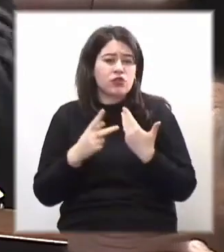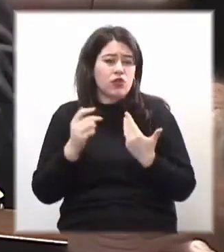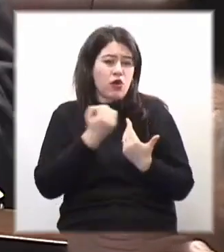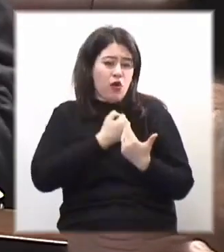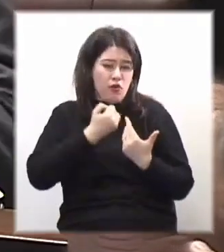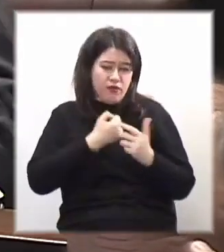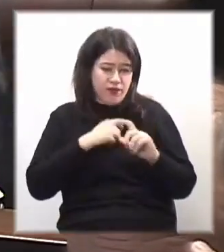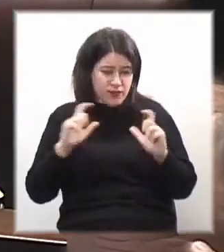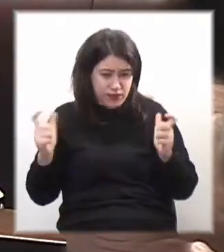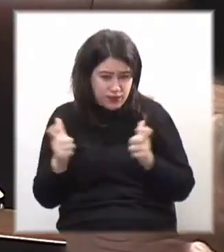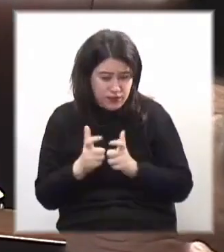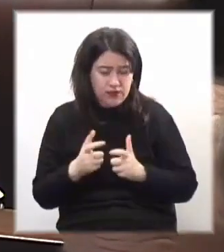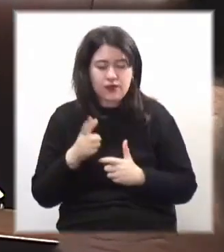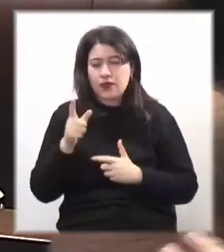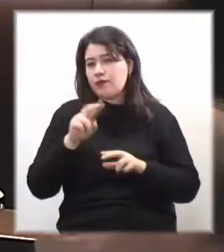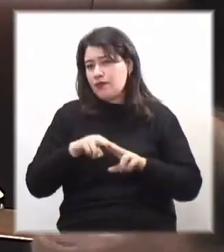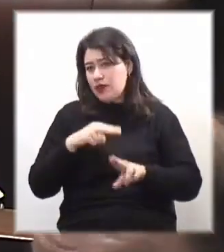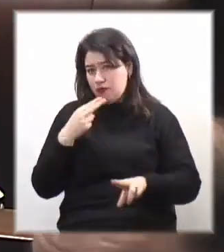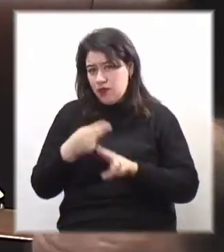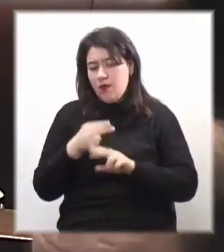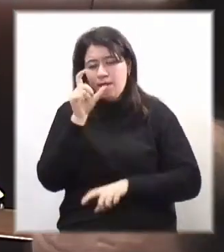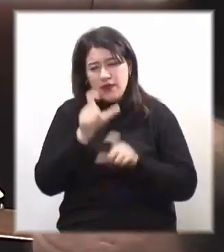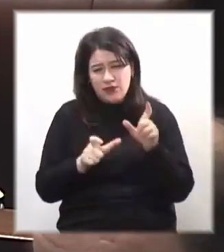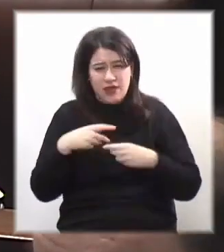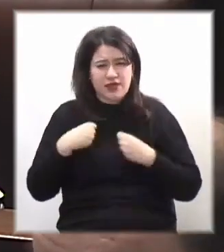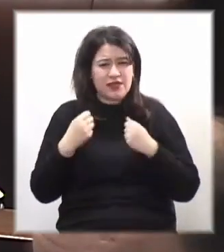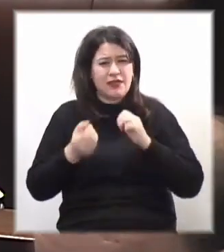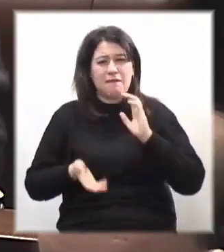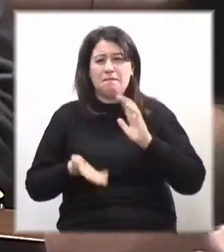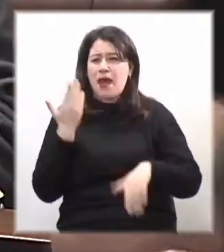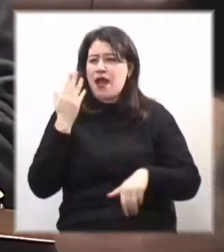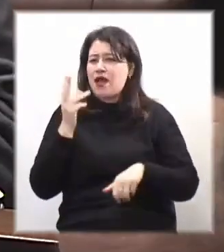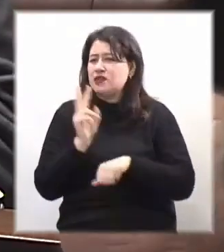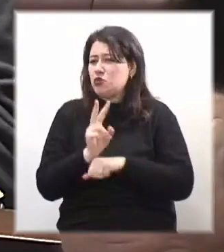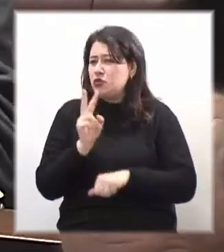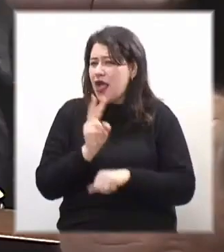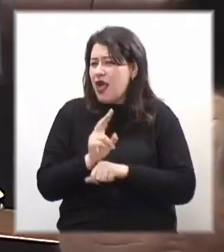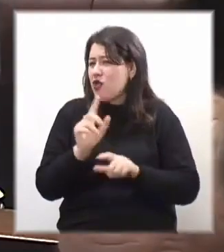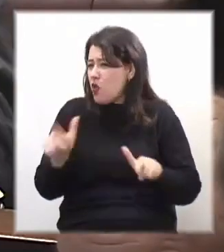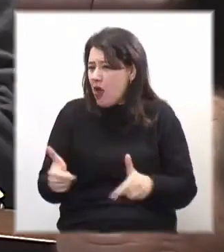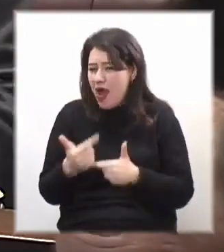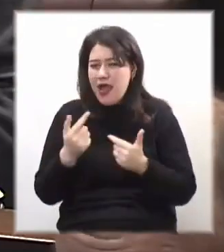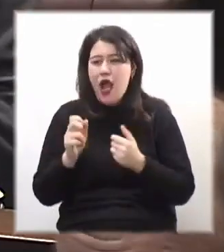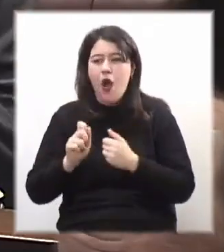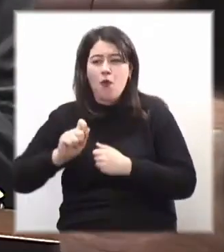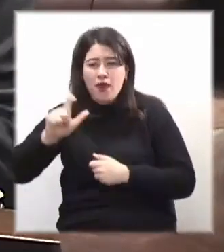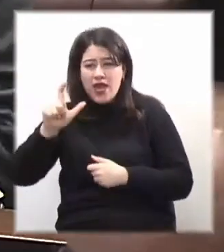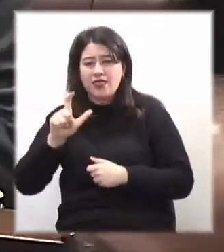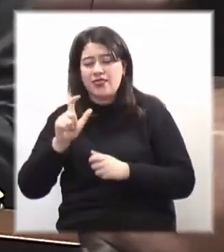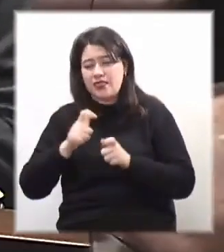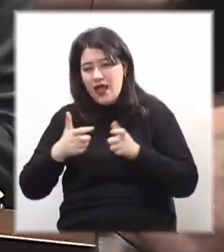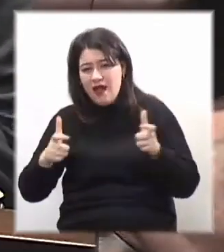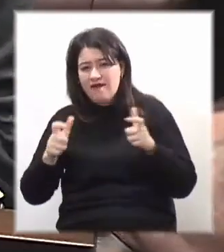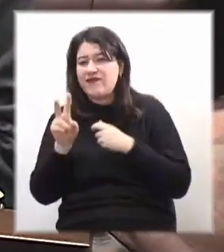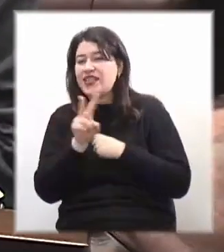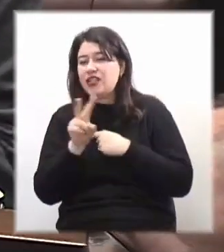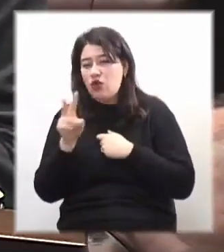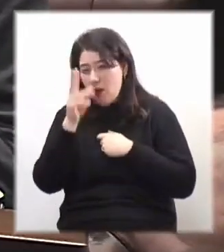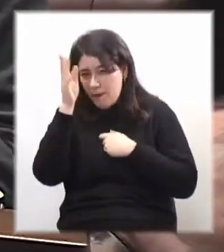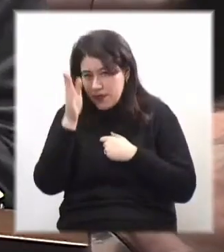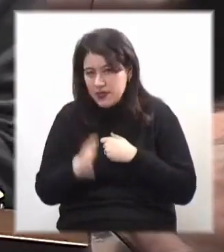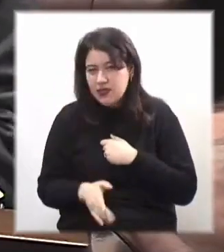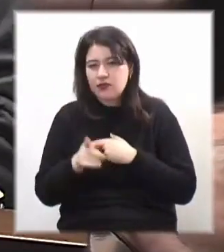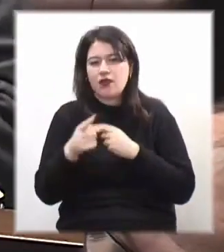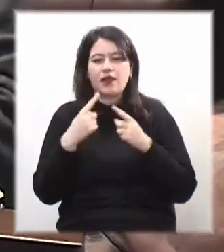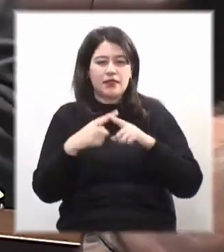los datos objetivos es lo que acabo de reiterar la gente se siente más insegura los homicidios aumentaron un 25% de base reitero de base porque